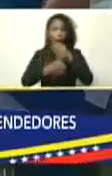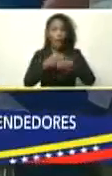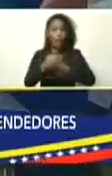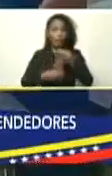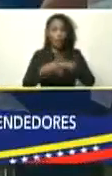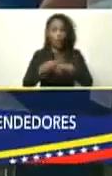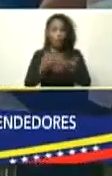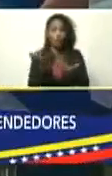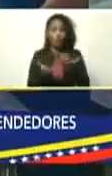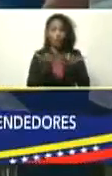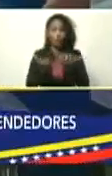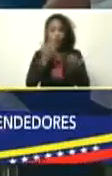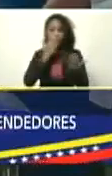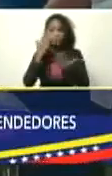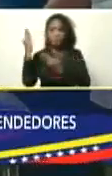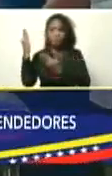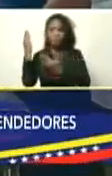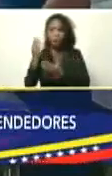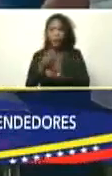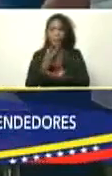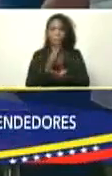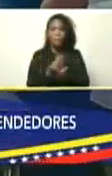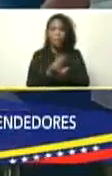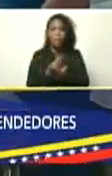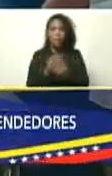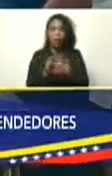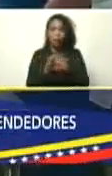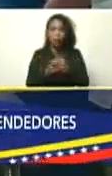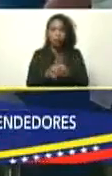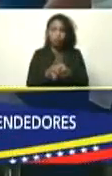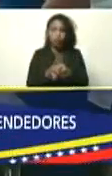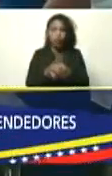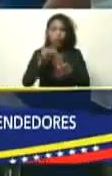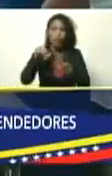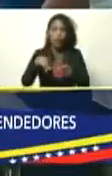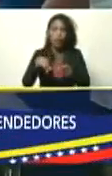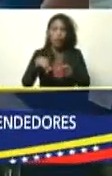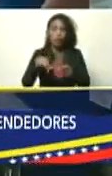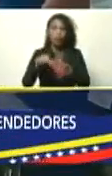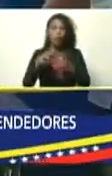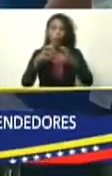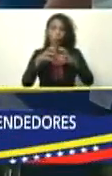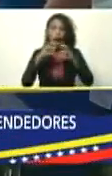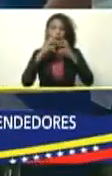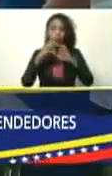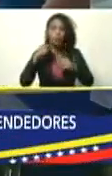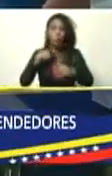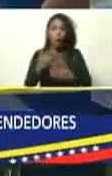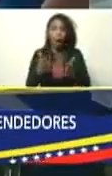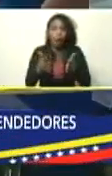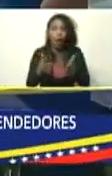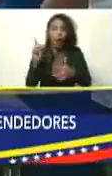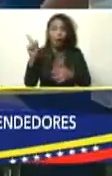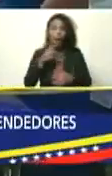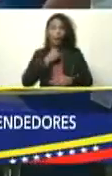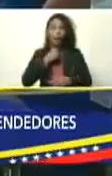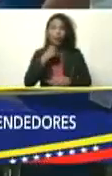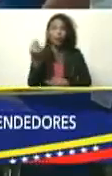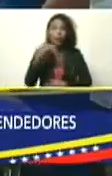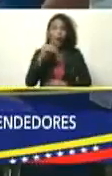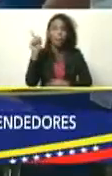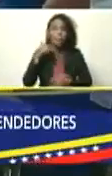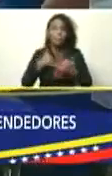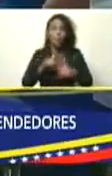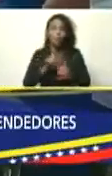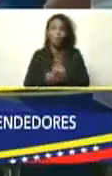presidente, acemitas y piñitas. Hoy le llevo a Yara, a Sebastián y a Inti, me voy a ganar unos puntos, porque este es el que más le gusta a mis